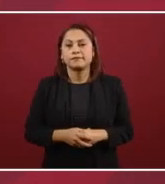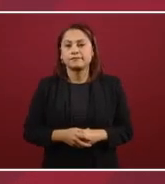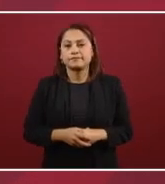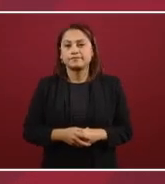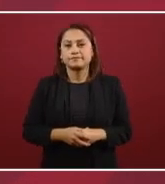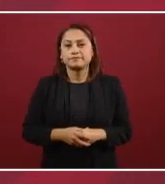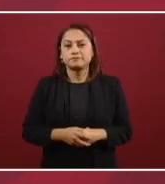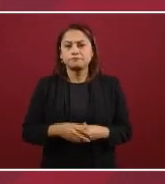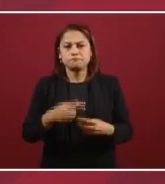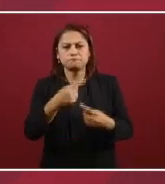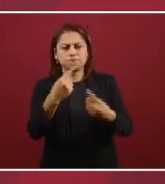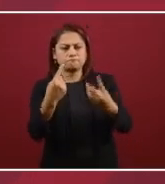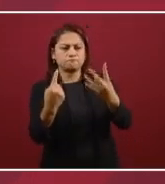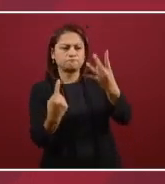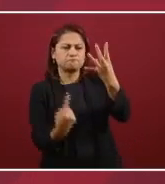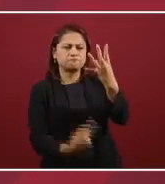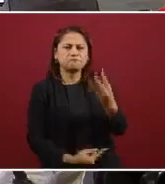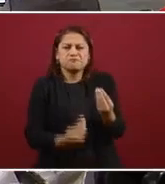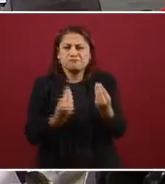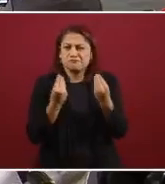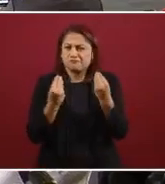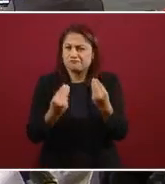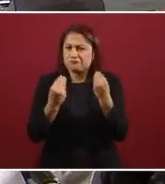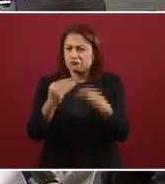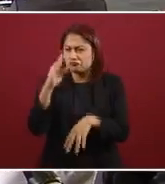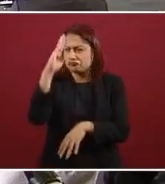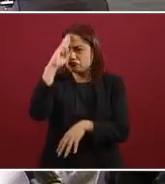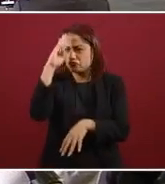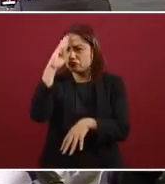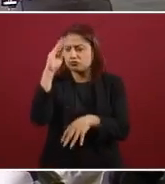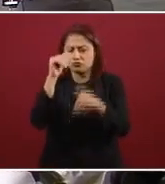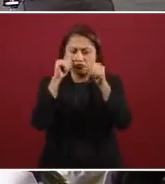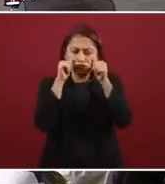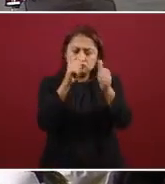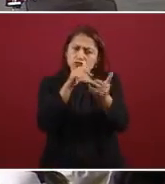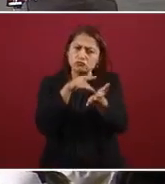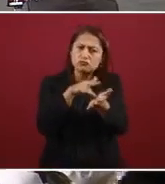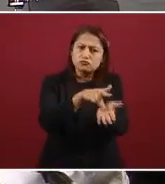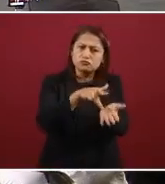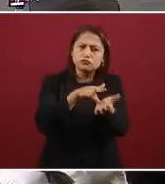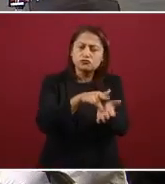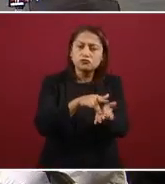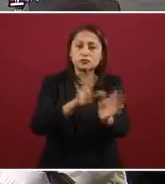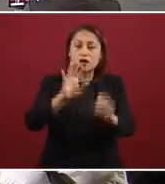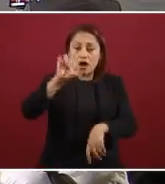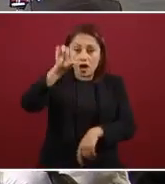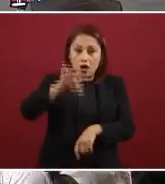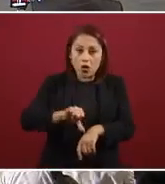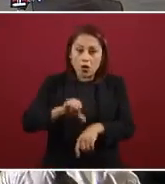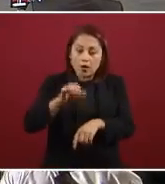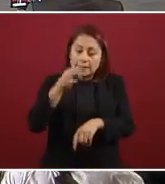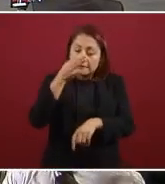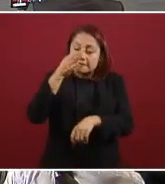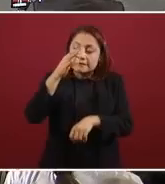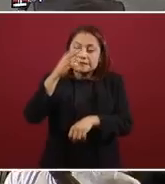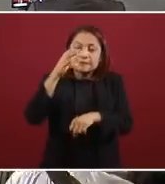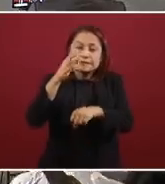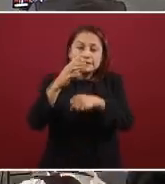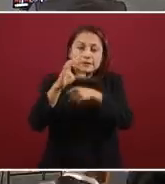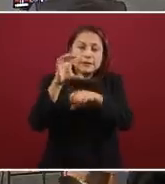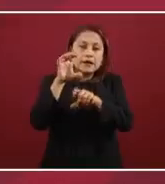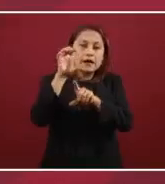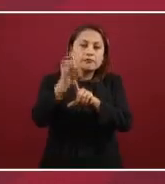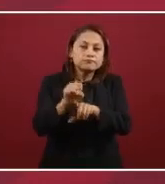El día de hoy puedo decir que vamos a llegar a la meta de 1 millón de jóvenes